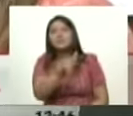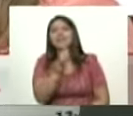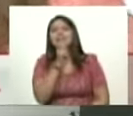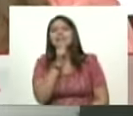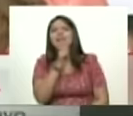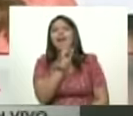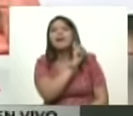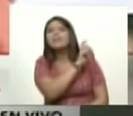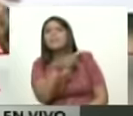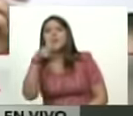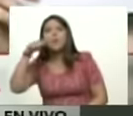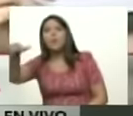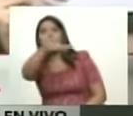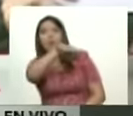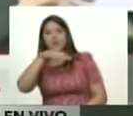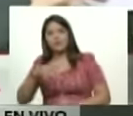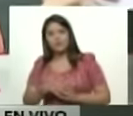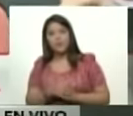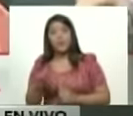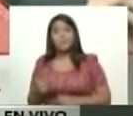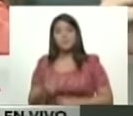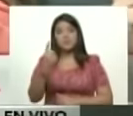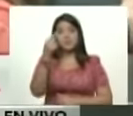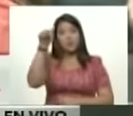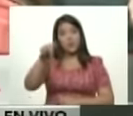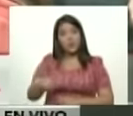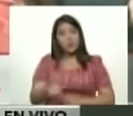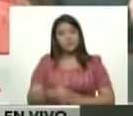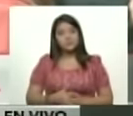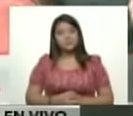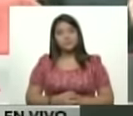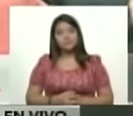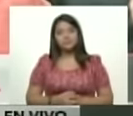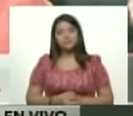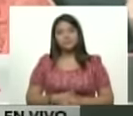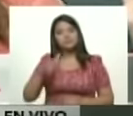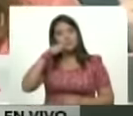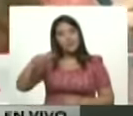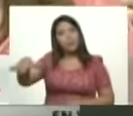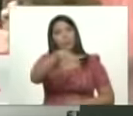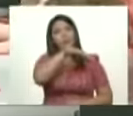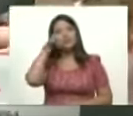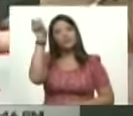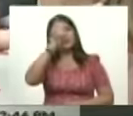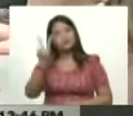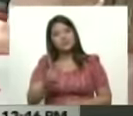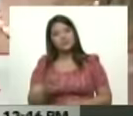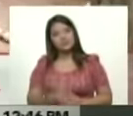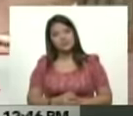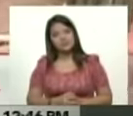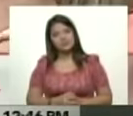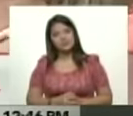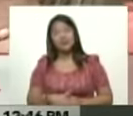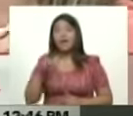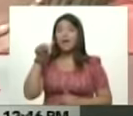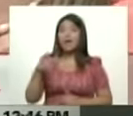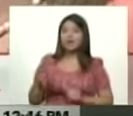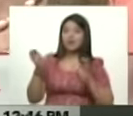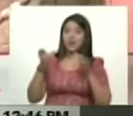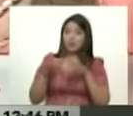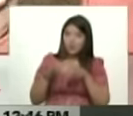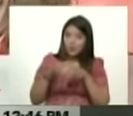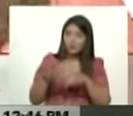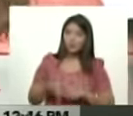pueblo. Lo primero que quiero decir hoy, compañeros diputados, pueblo de Venezuela, es que si esta bancada